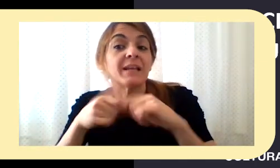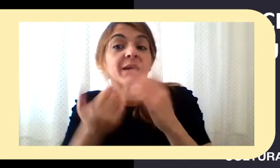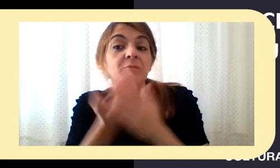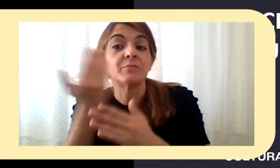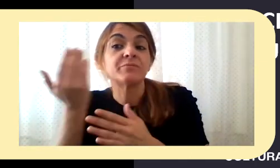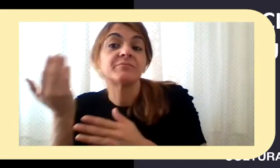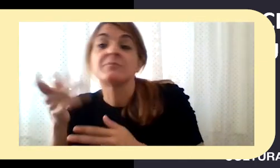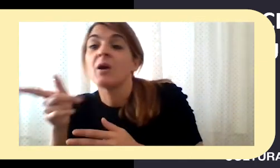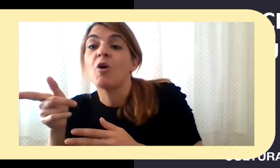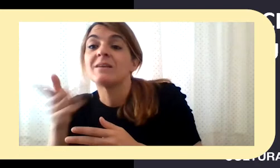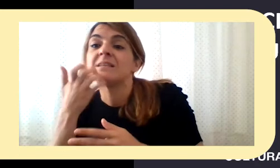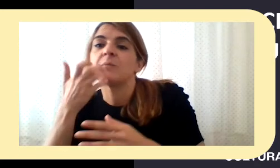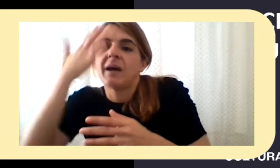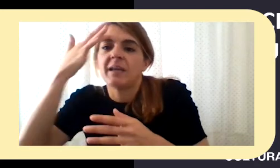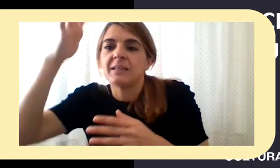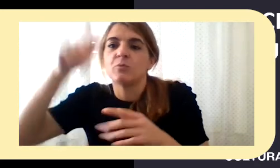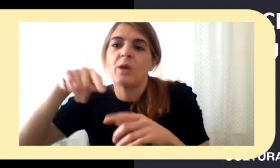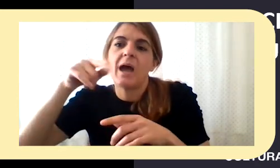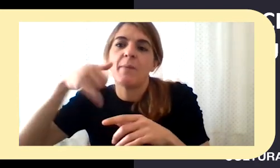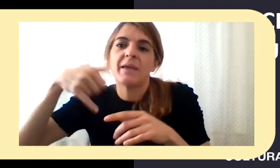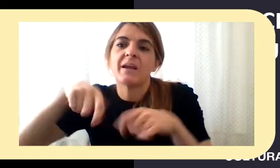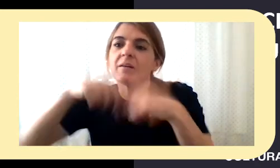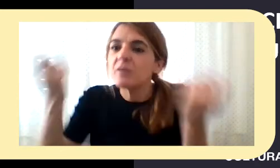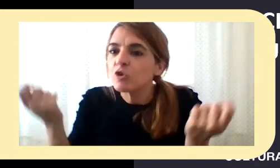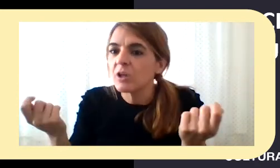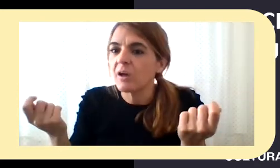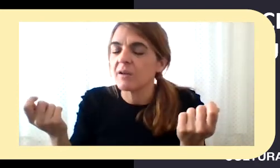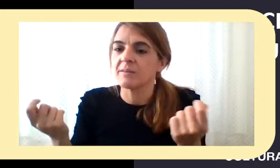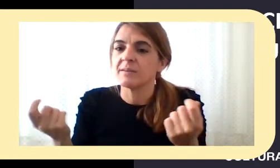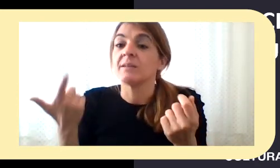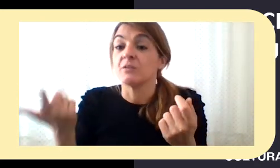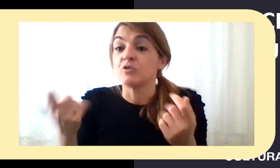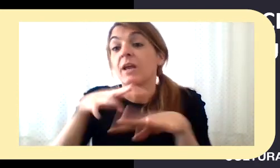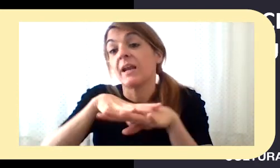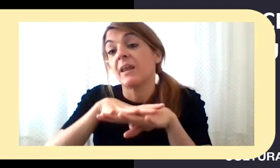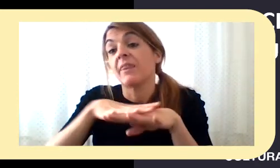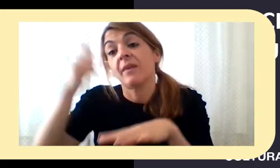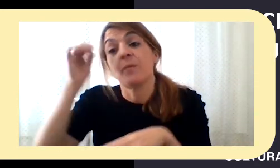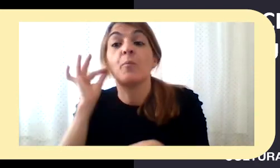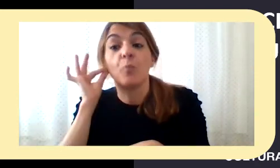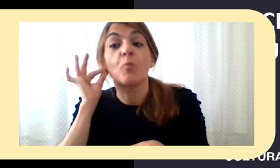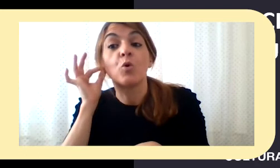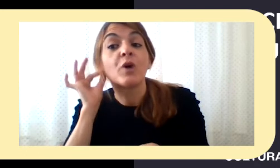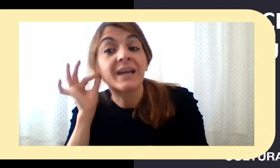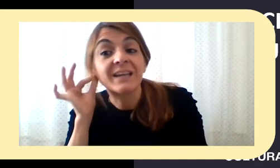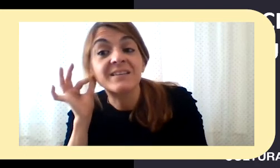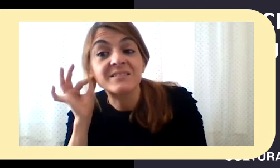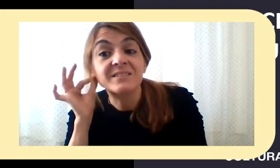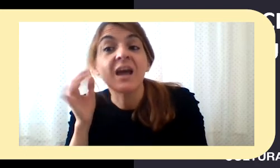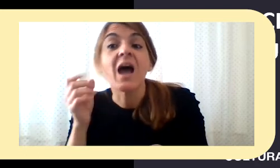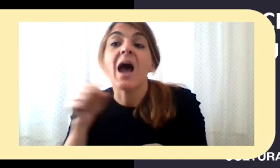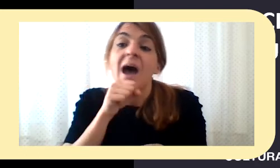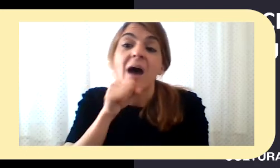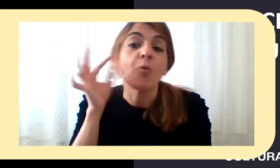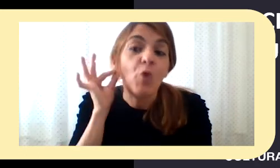una pierna. Aquí quien funciona es la red de mujeres, de abuelas, madres, tías y amigas que te ayudan a